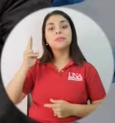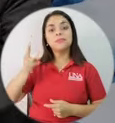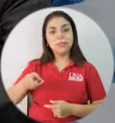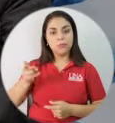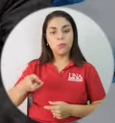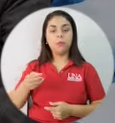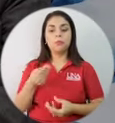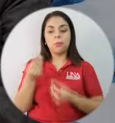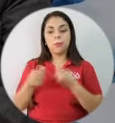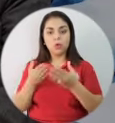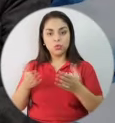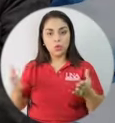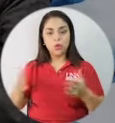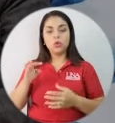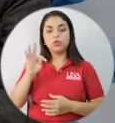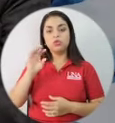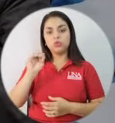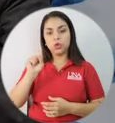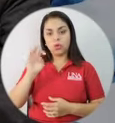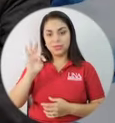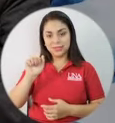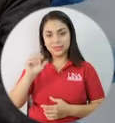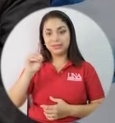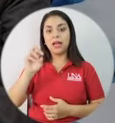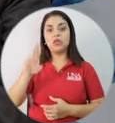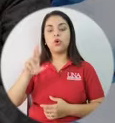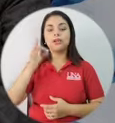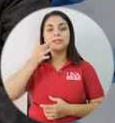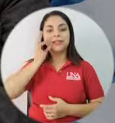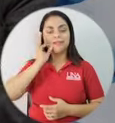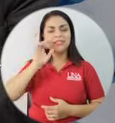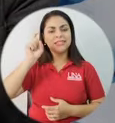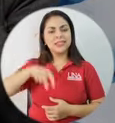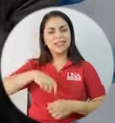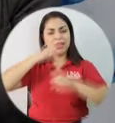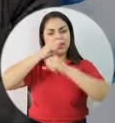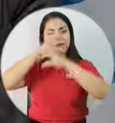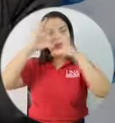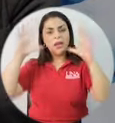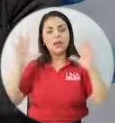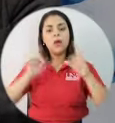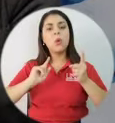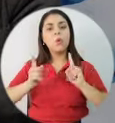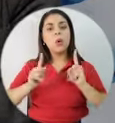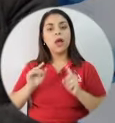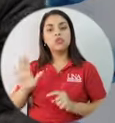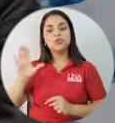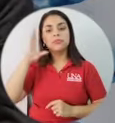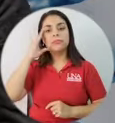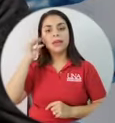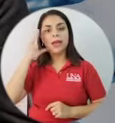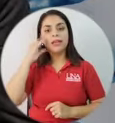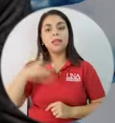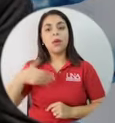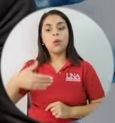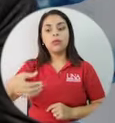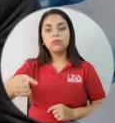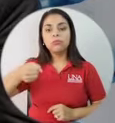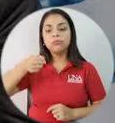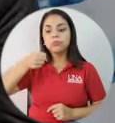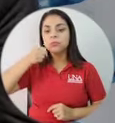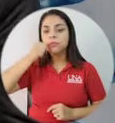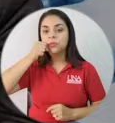desde el mismo productor, tostador de café, tiene que imaginarse cuál es su experiencia cuando me aproximo a esta